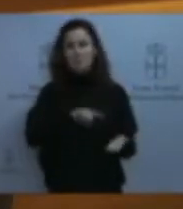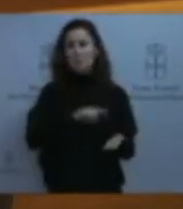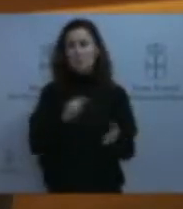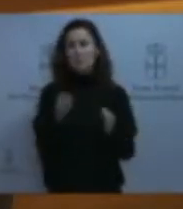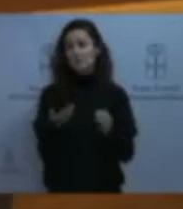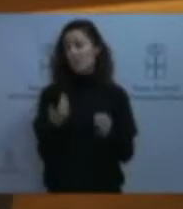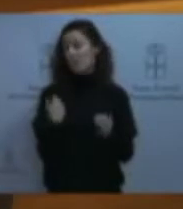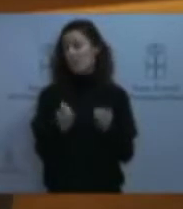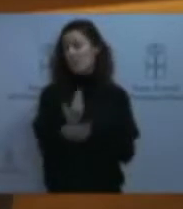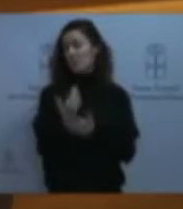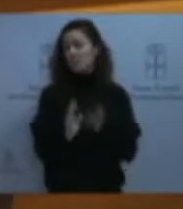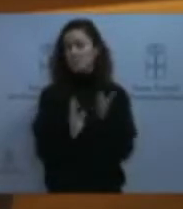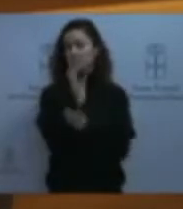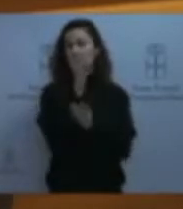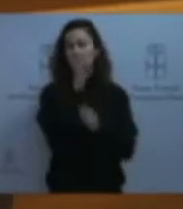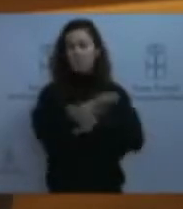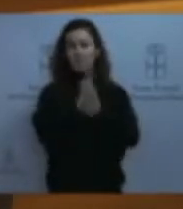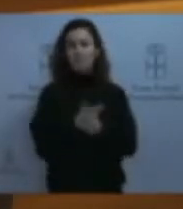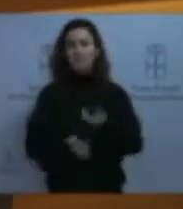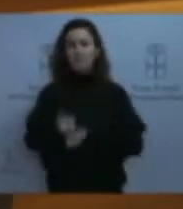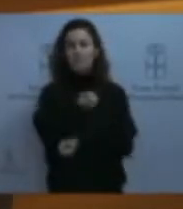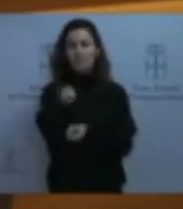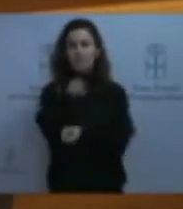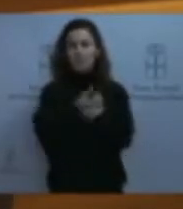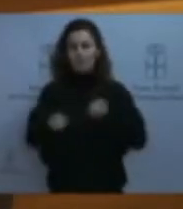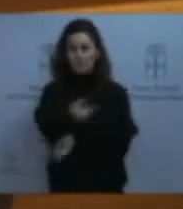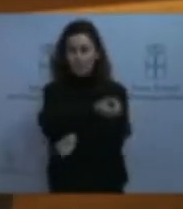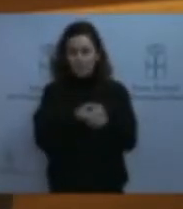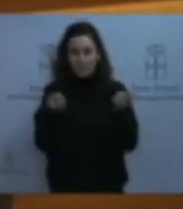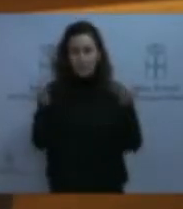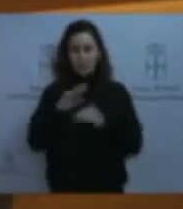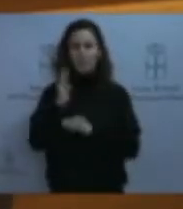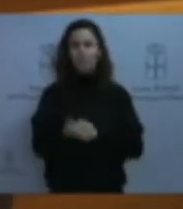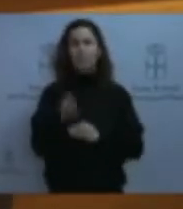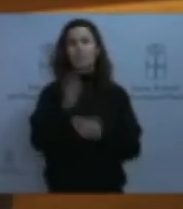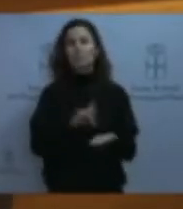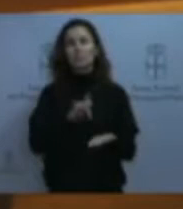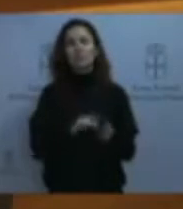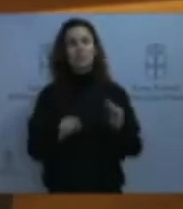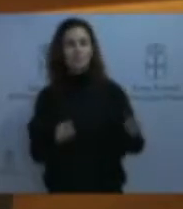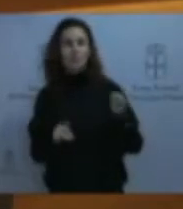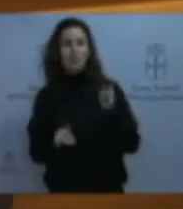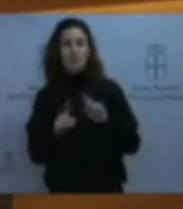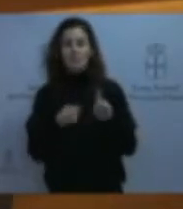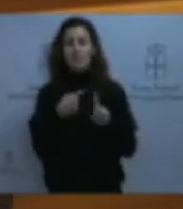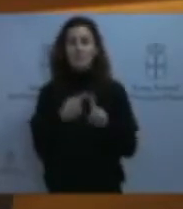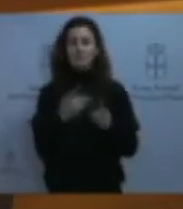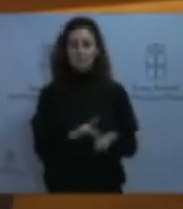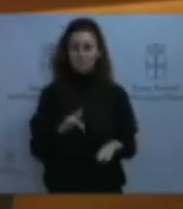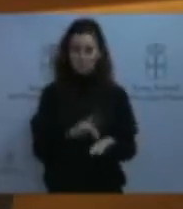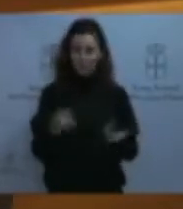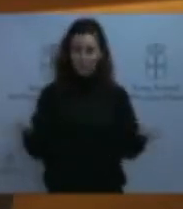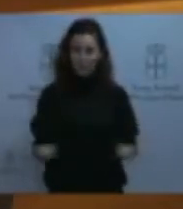días la falta de fomento del intercambio de información sobre las sanciones penales y administrativas, así como su